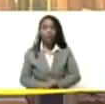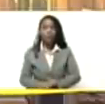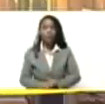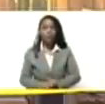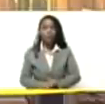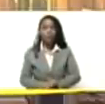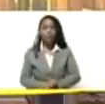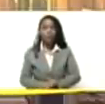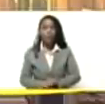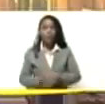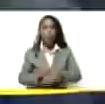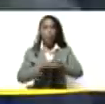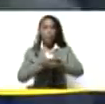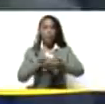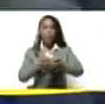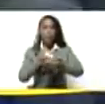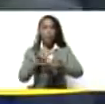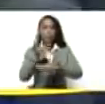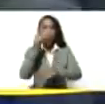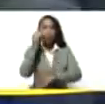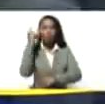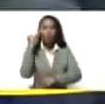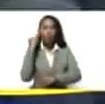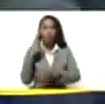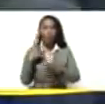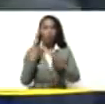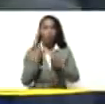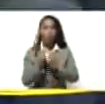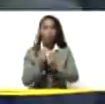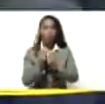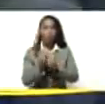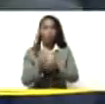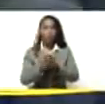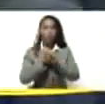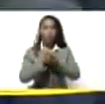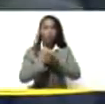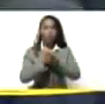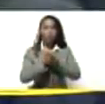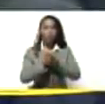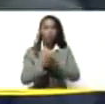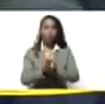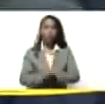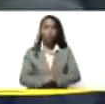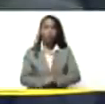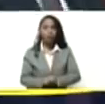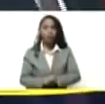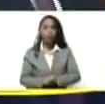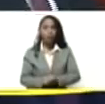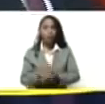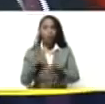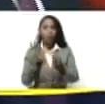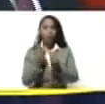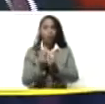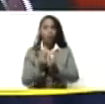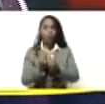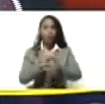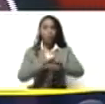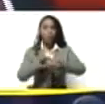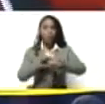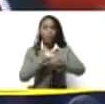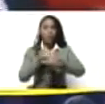en que quedó destrozado el plan imperialista y narco narco colombiano de poder